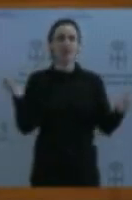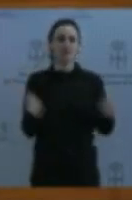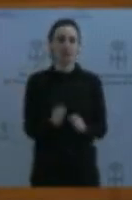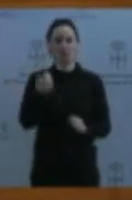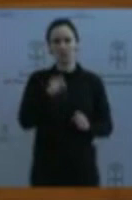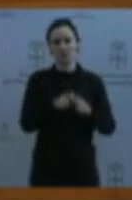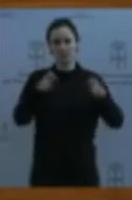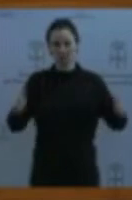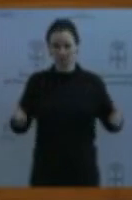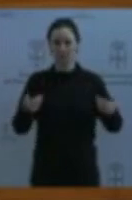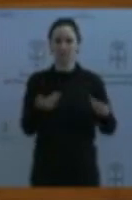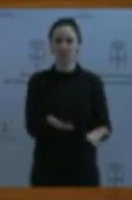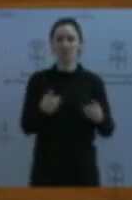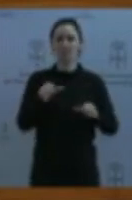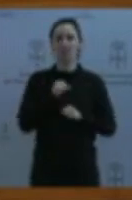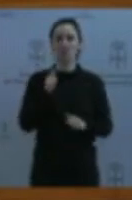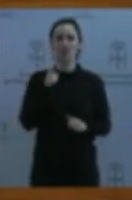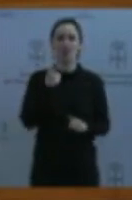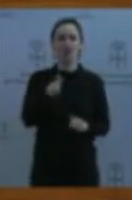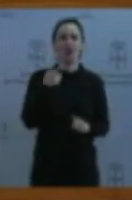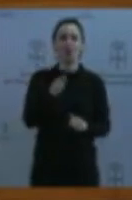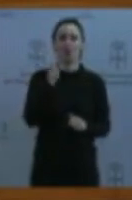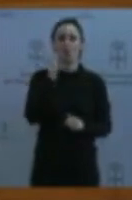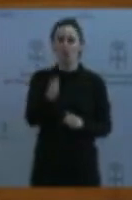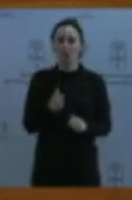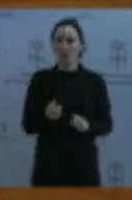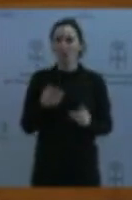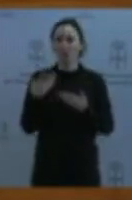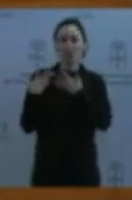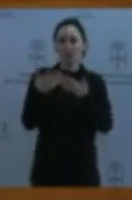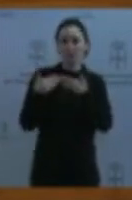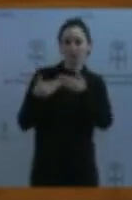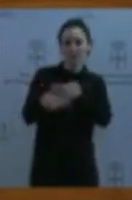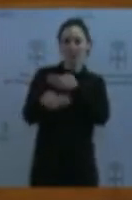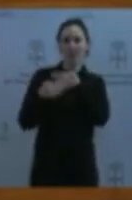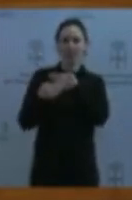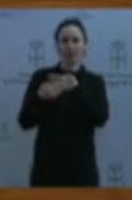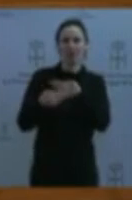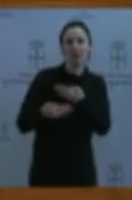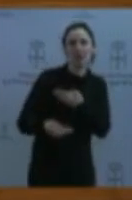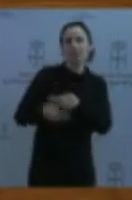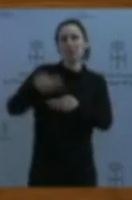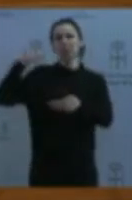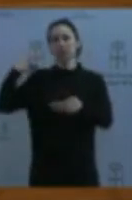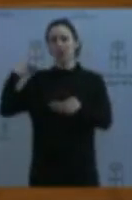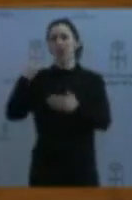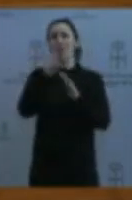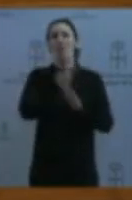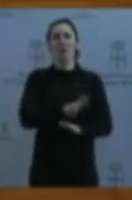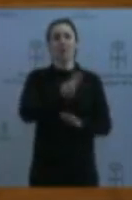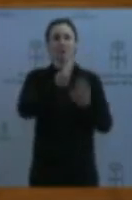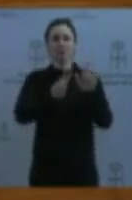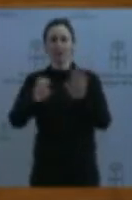justificación alguna, es decir, 10 años después, retornamos al escenario de 2007 con los mismos errores exactamente, sin que se